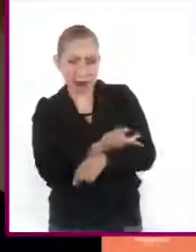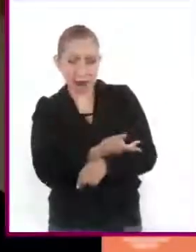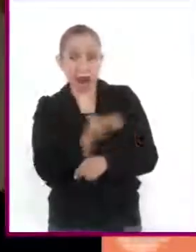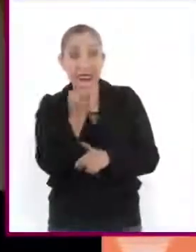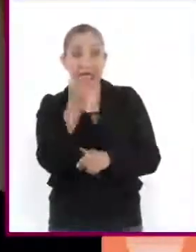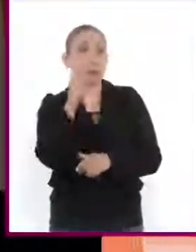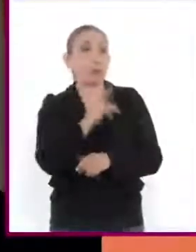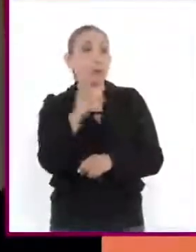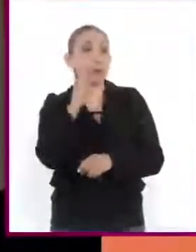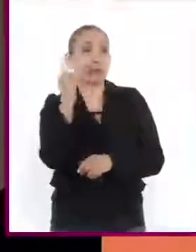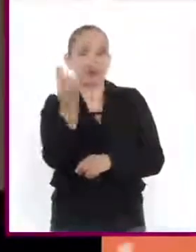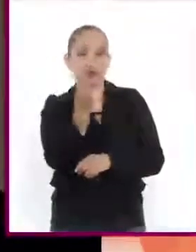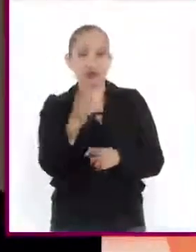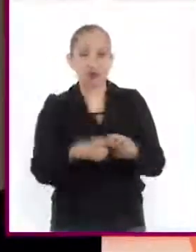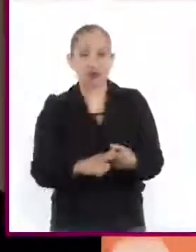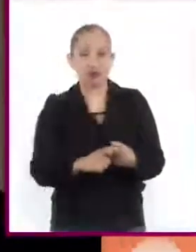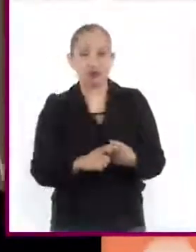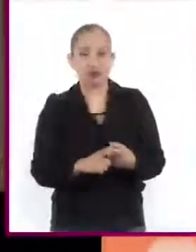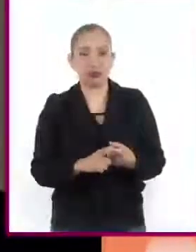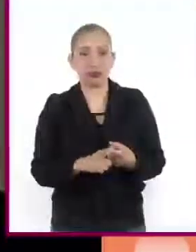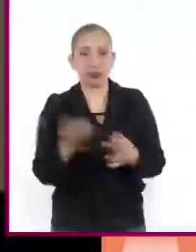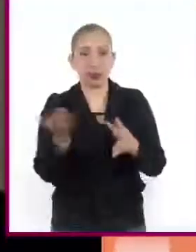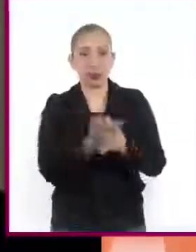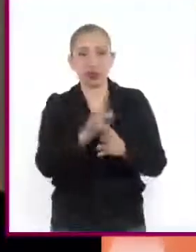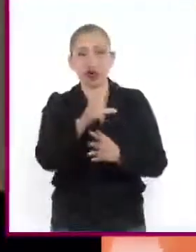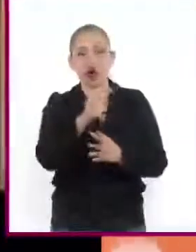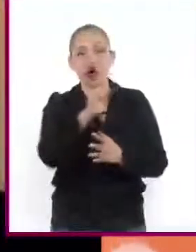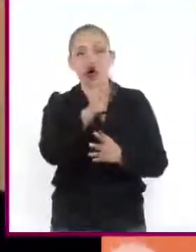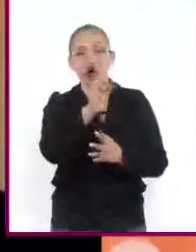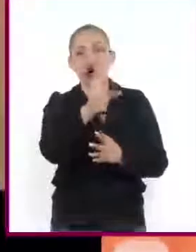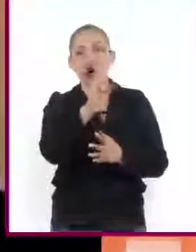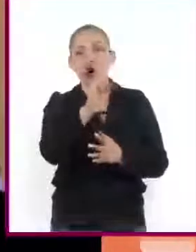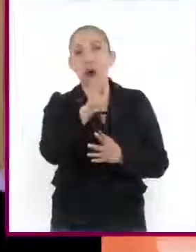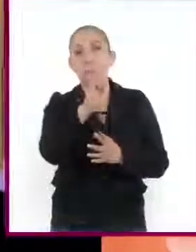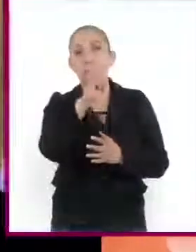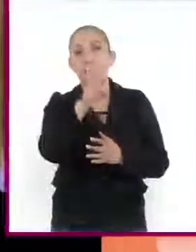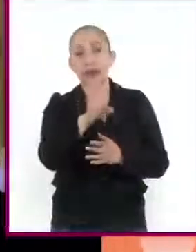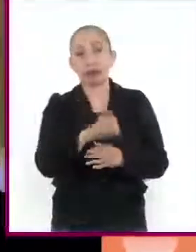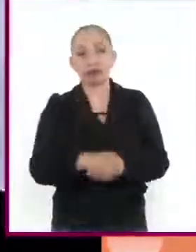este experimento necesitamos un trozo de cobre,